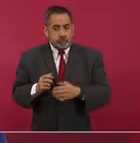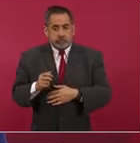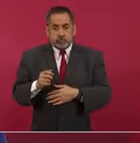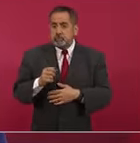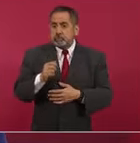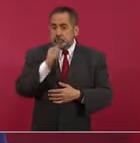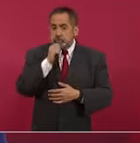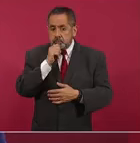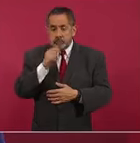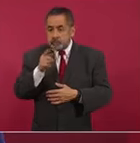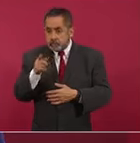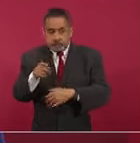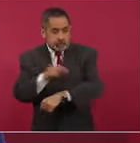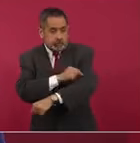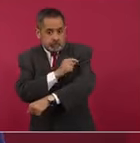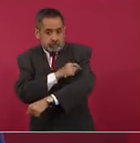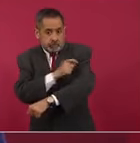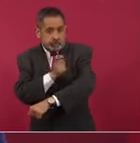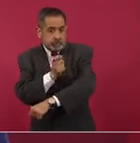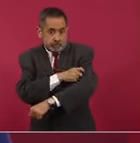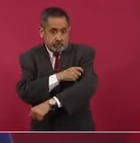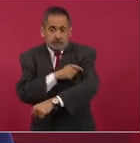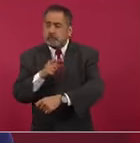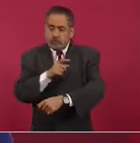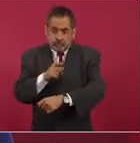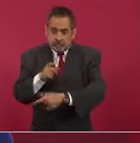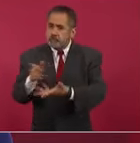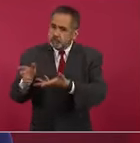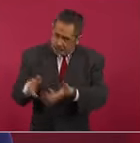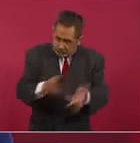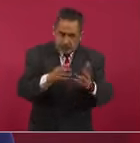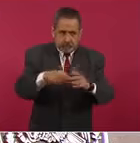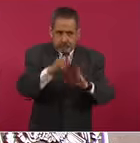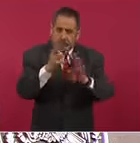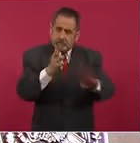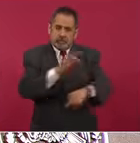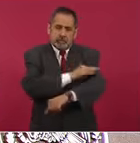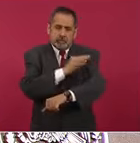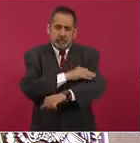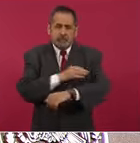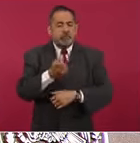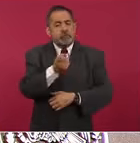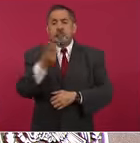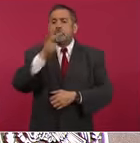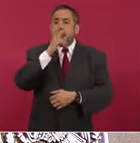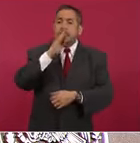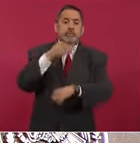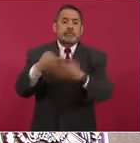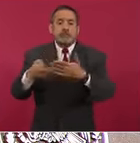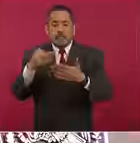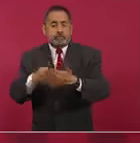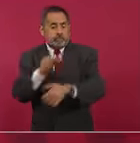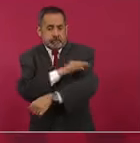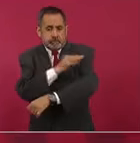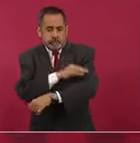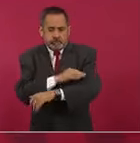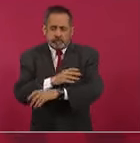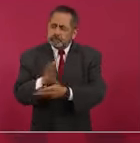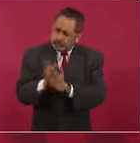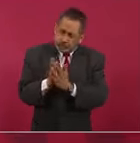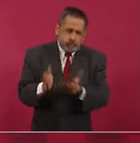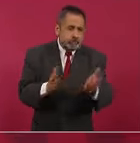que lo hagan, la vacunación, así como padres de familia, maestros que llegaran a faltar. Pero sí, ya estamos en condiciones